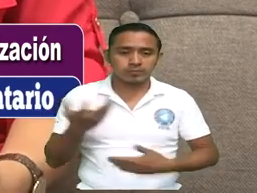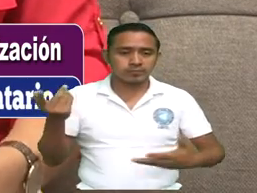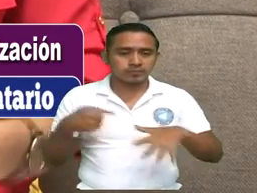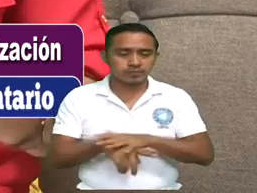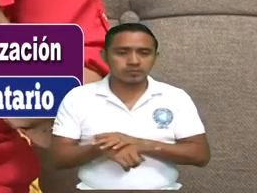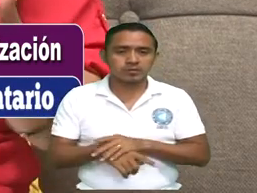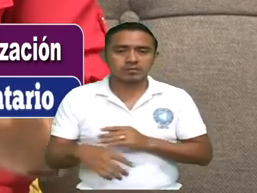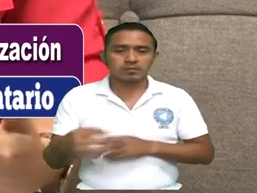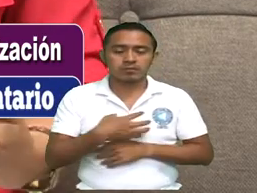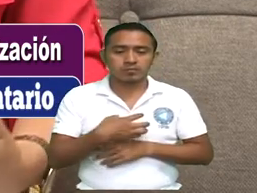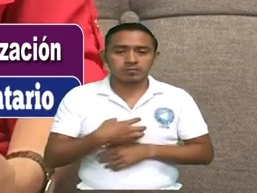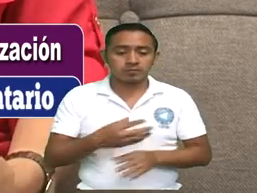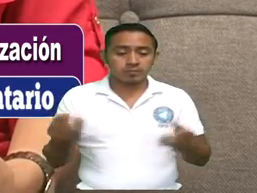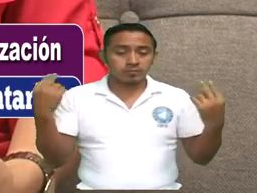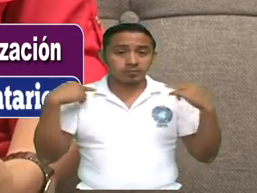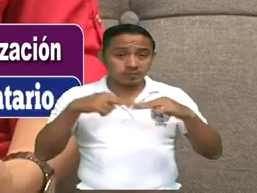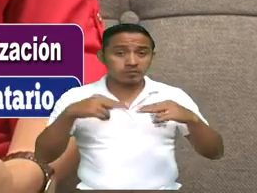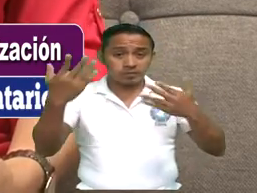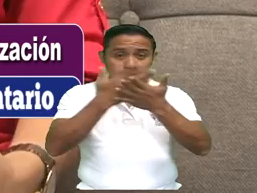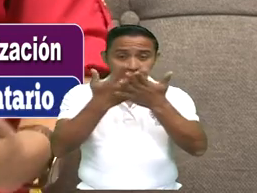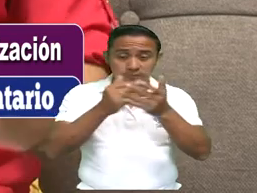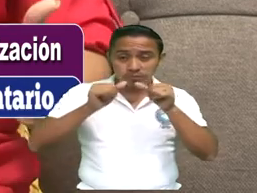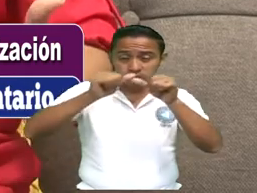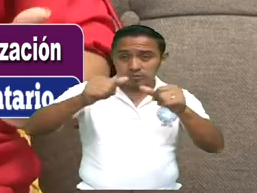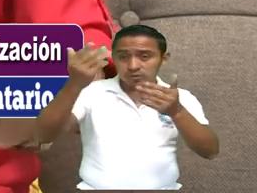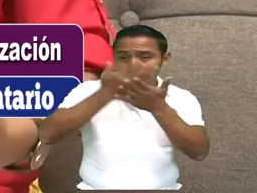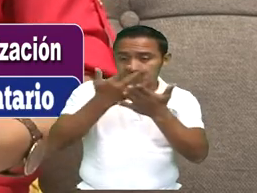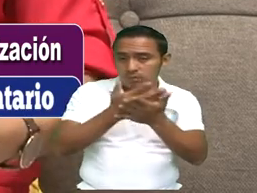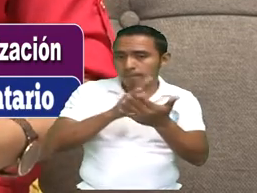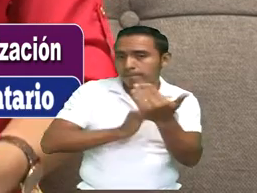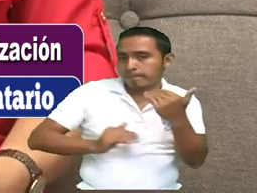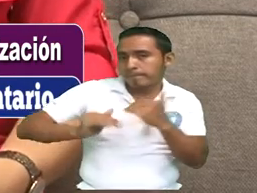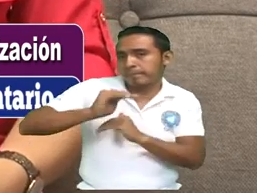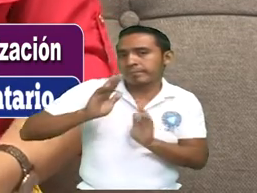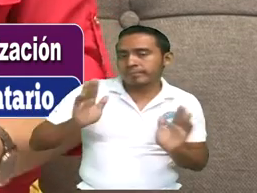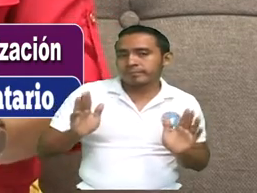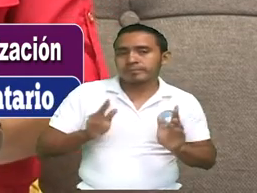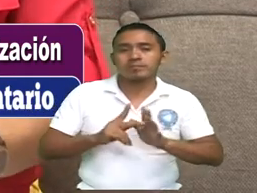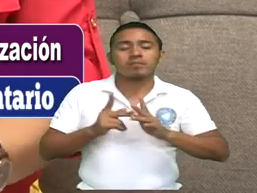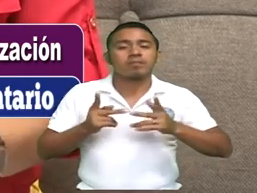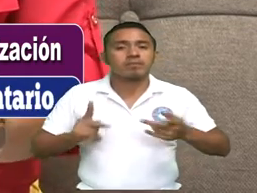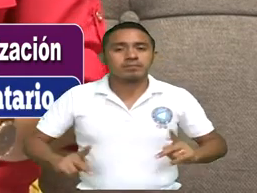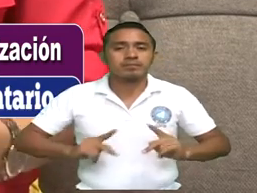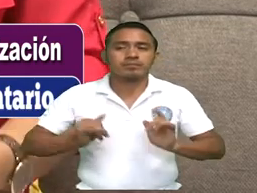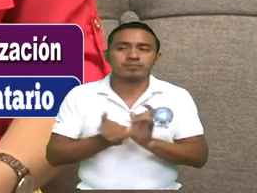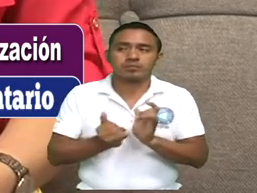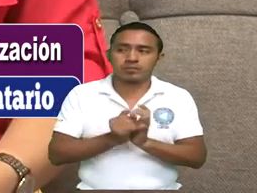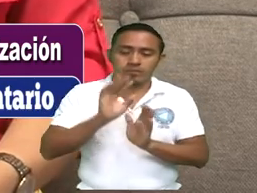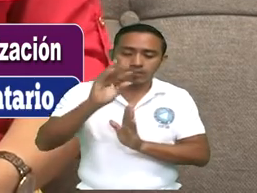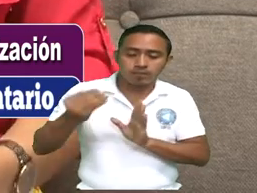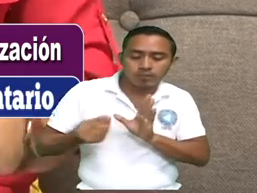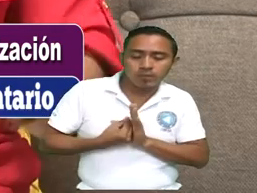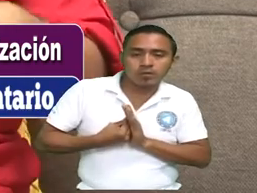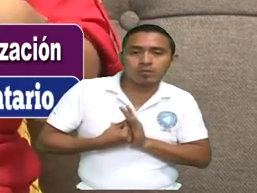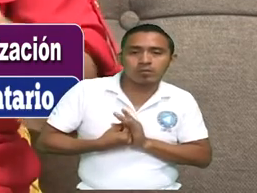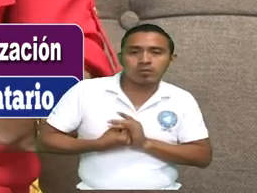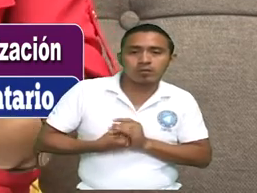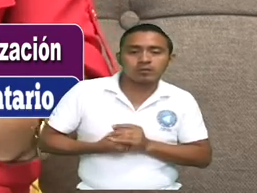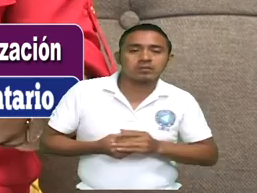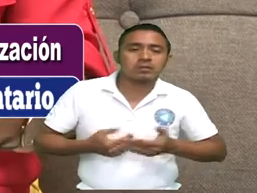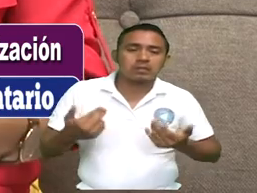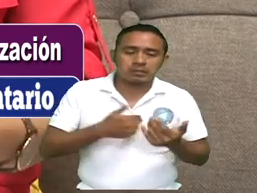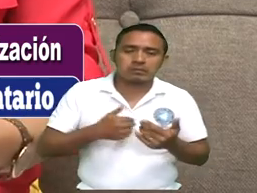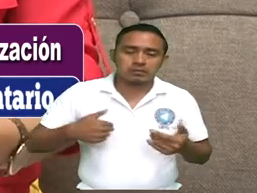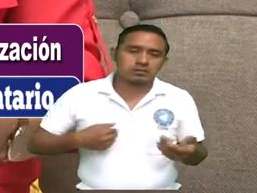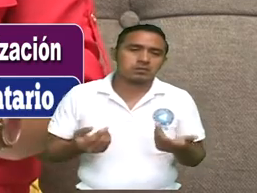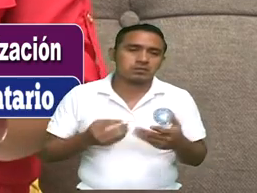retos, la formación de nuestros docentes. Pero al mismo tiempo también es la inclusividad, seguir